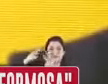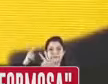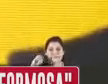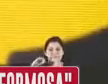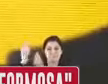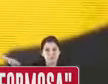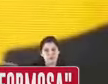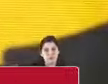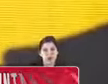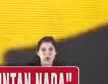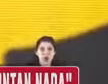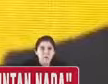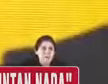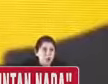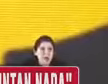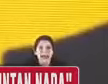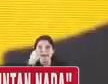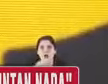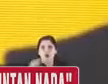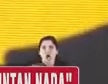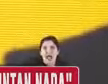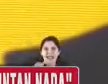les aumentaba todas las semanas